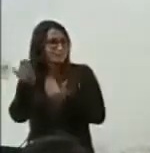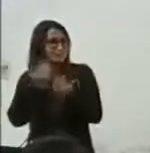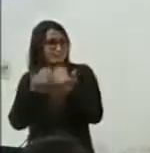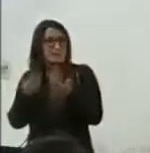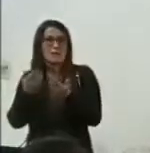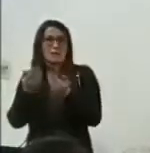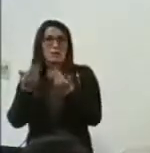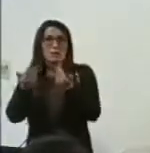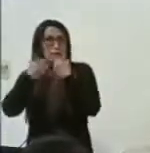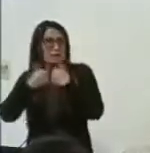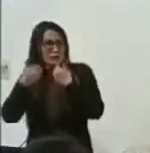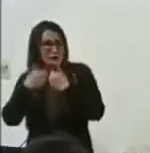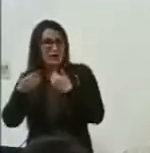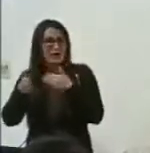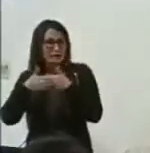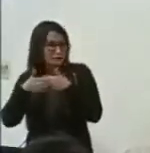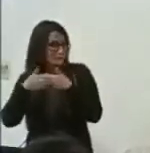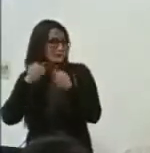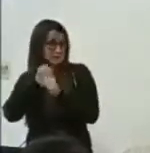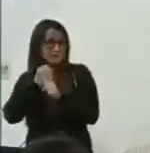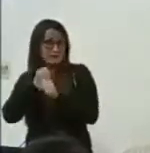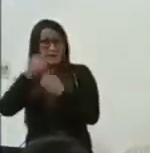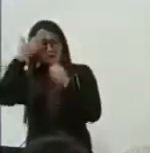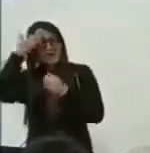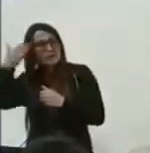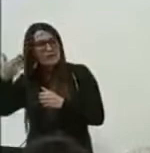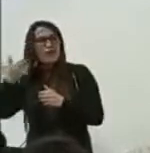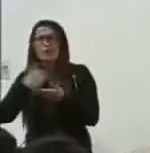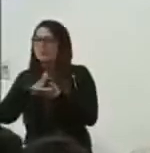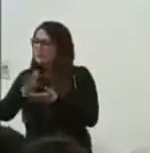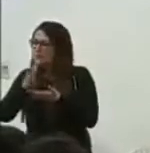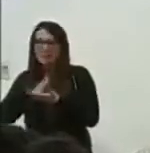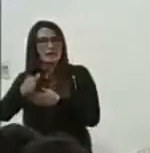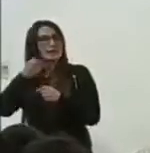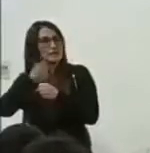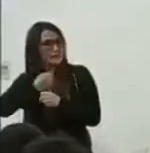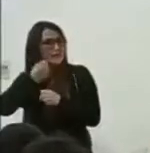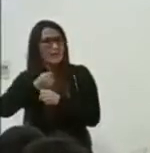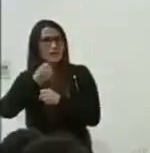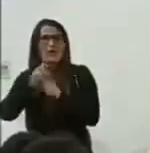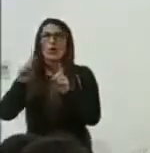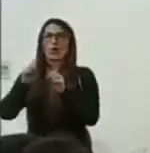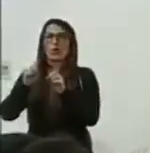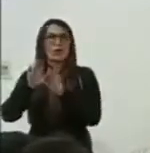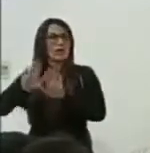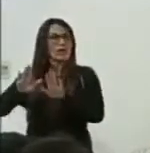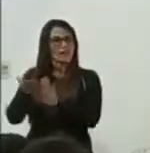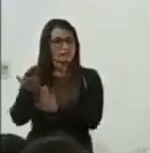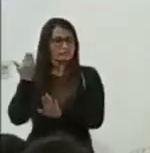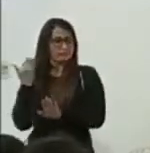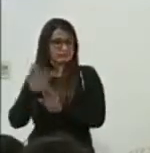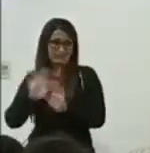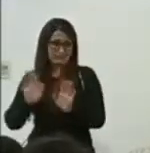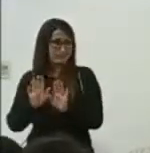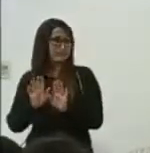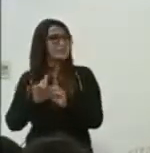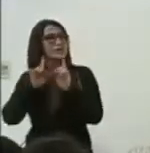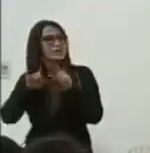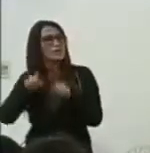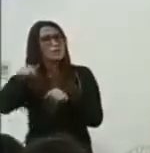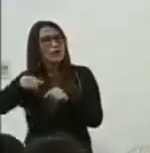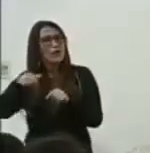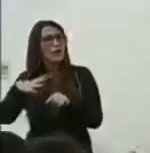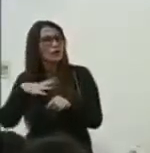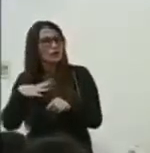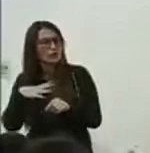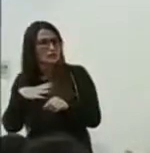preguntar, ¿verdad? Un Frente Amplio que siempre ha trabajado para que nadie quede atrás. Y hoy